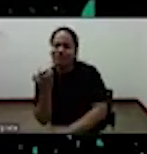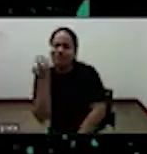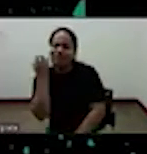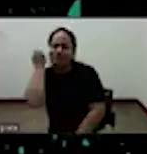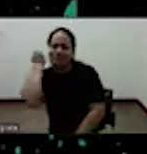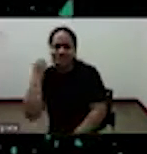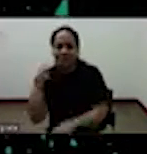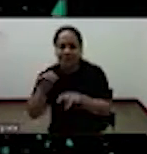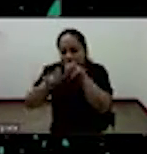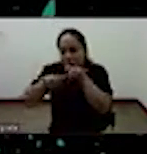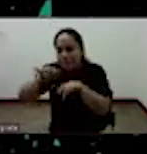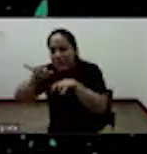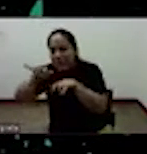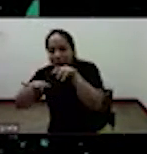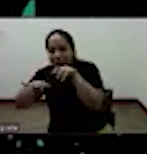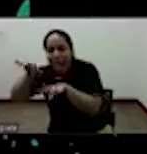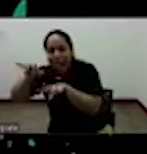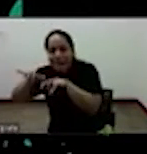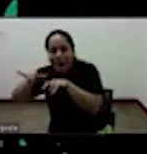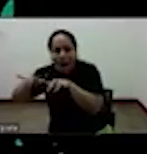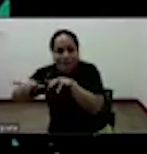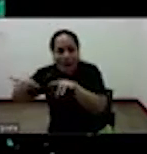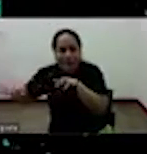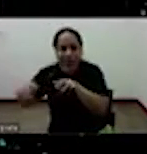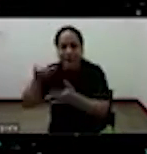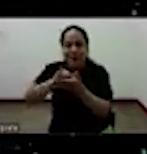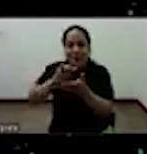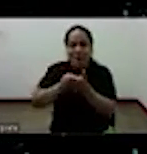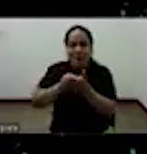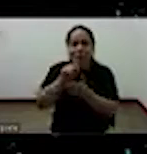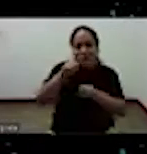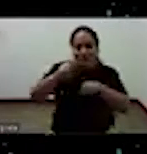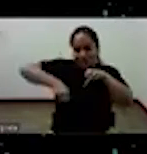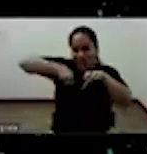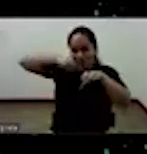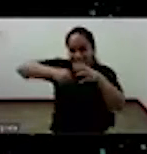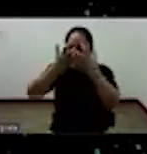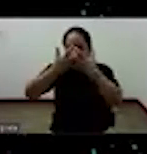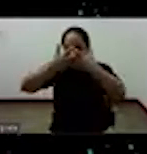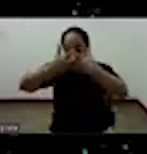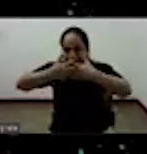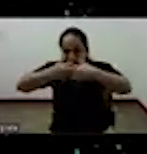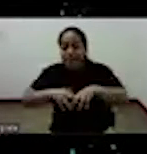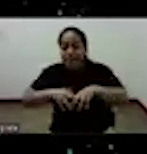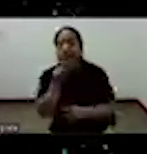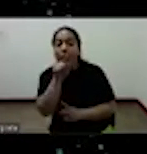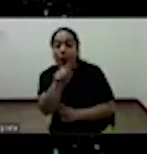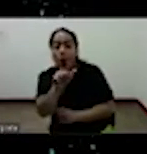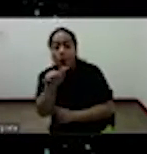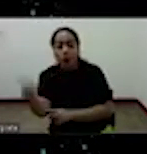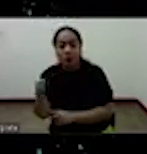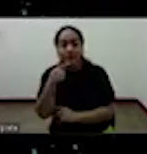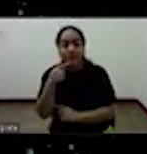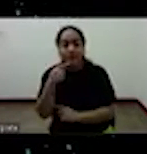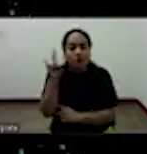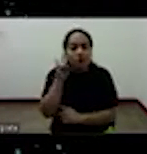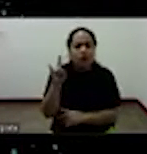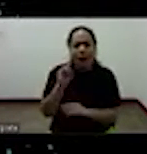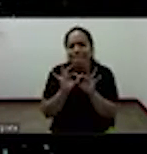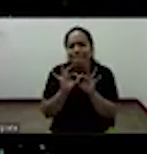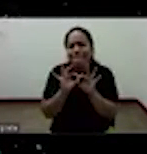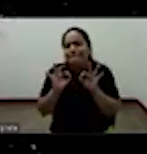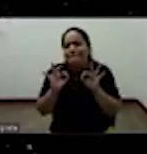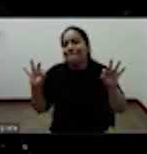del mecanismo de la caja de música. Y aquí hay una evocación a una escucha silenciosa y